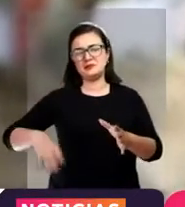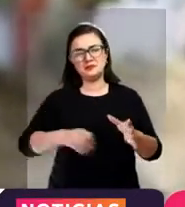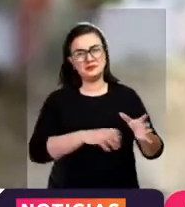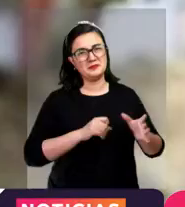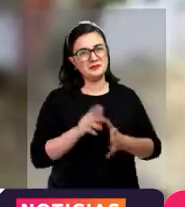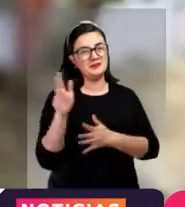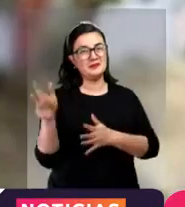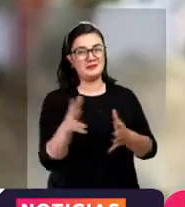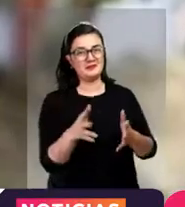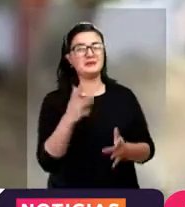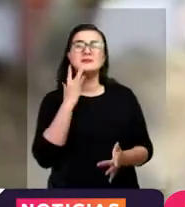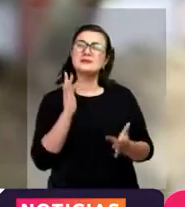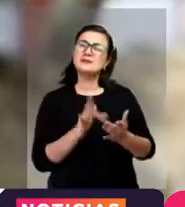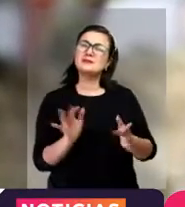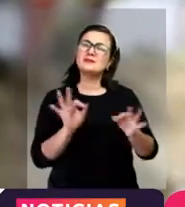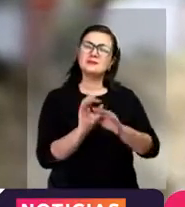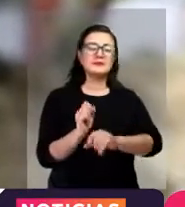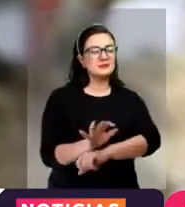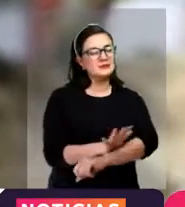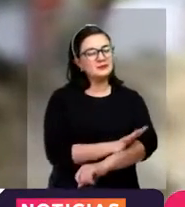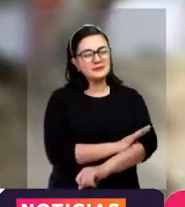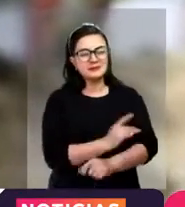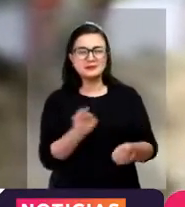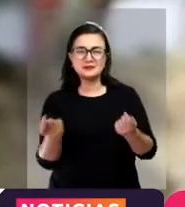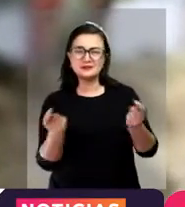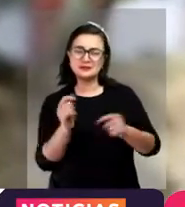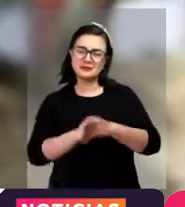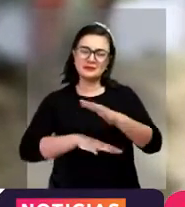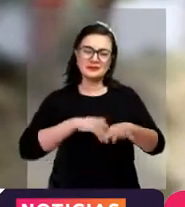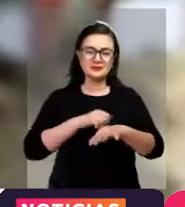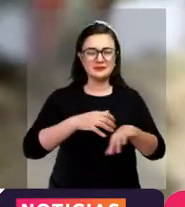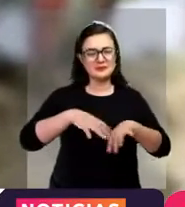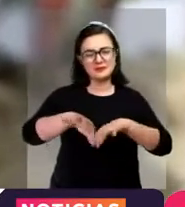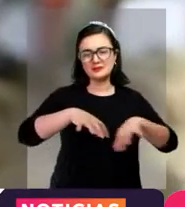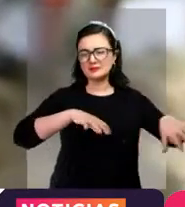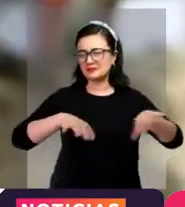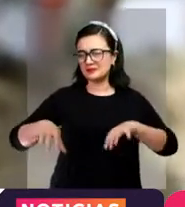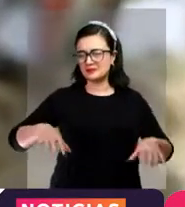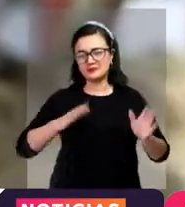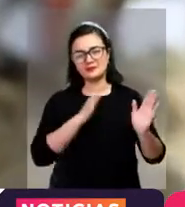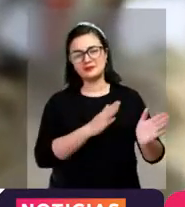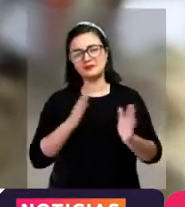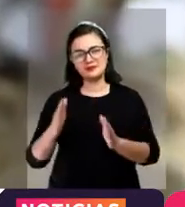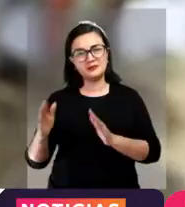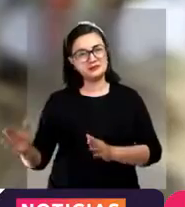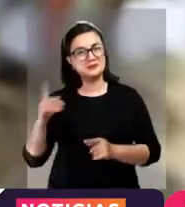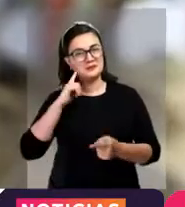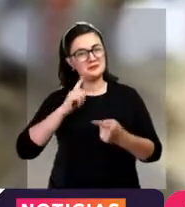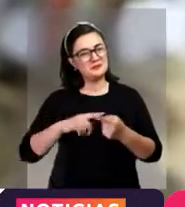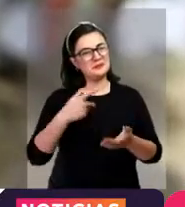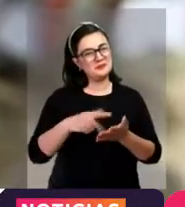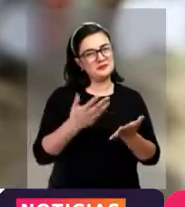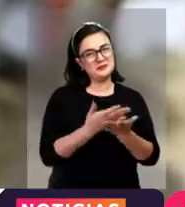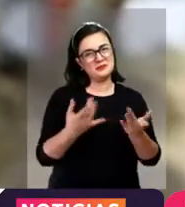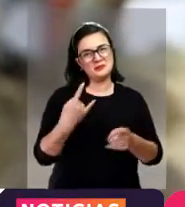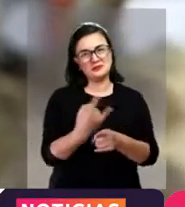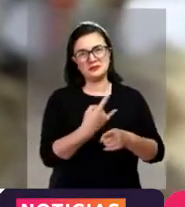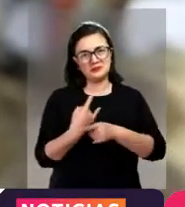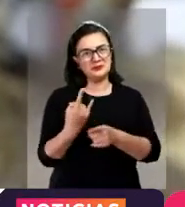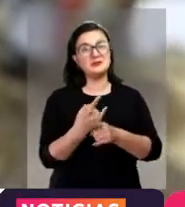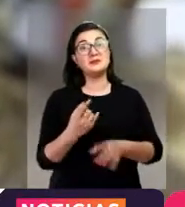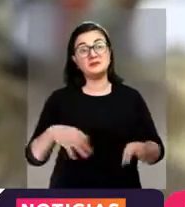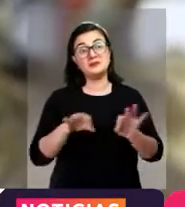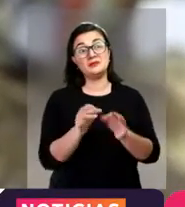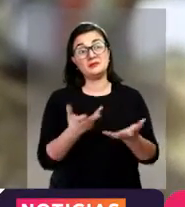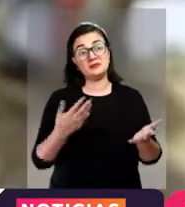el manejo adecuado de los residuos, las actividades de separación, clasificación y disposición final adecuada que debemos hacer de los residuos